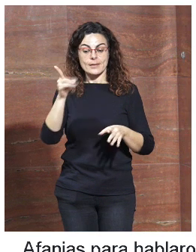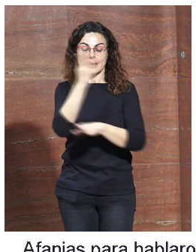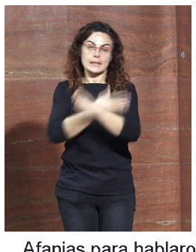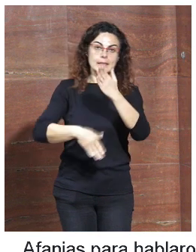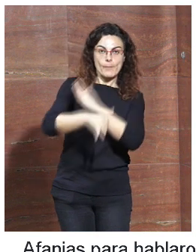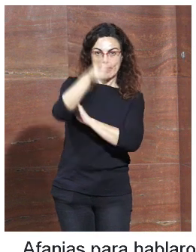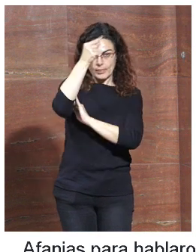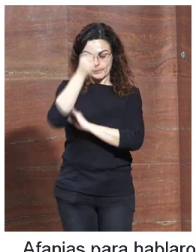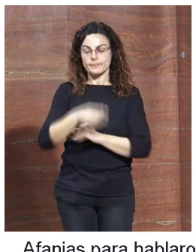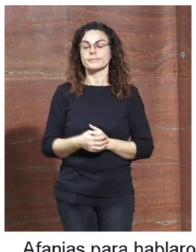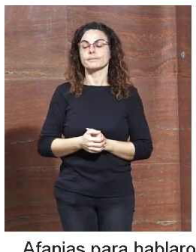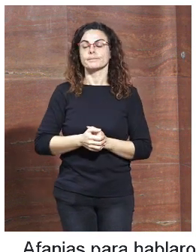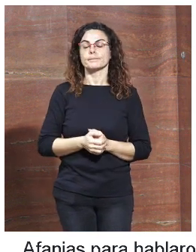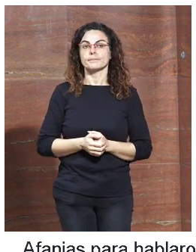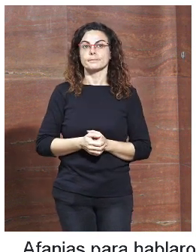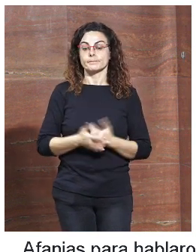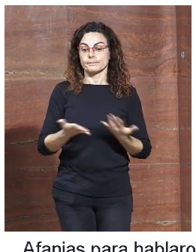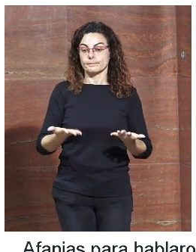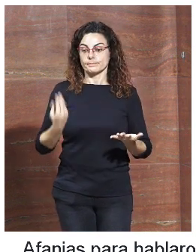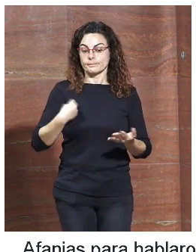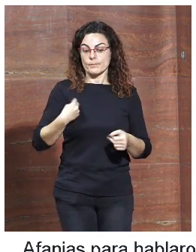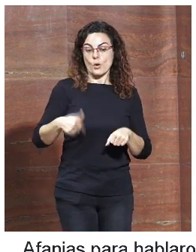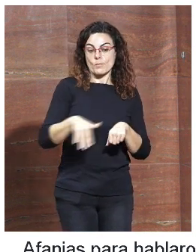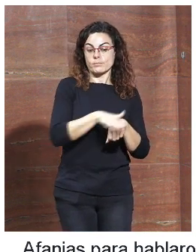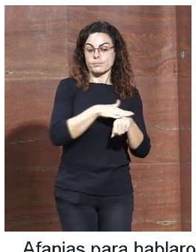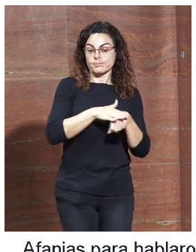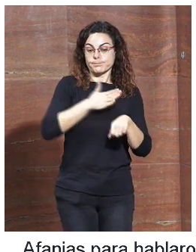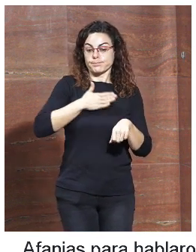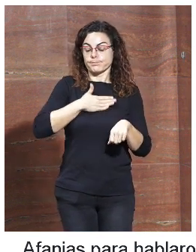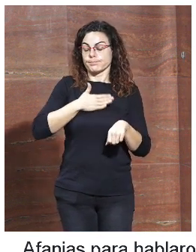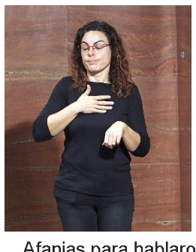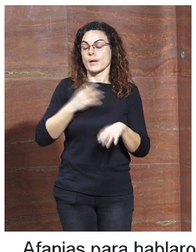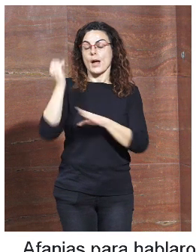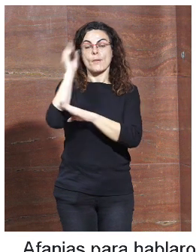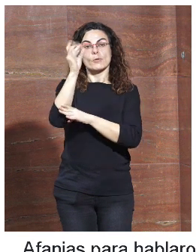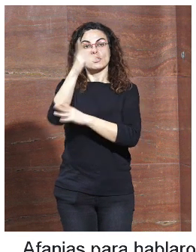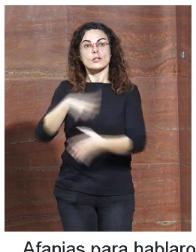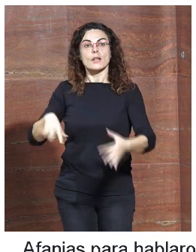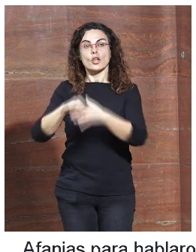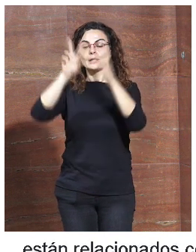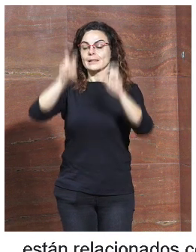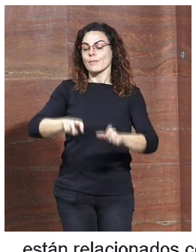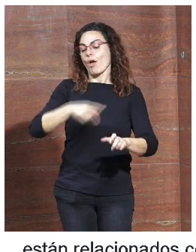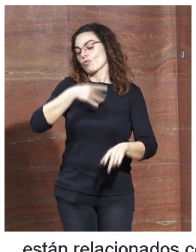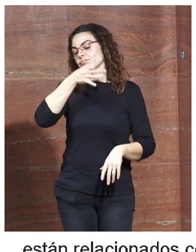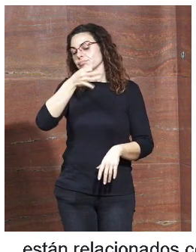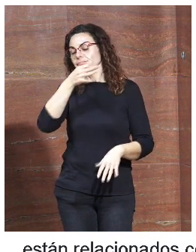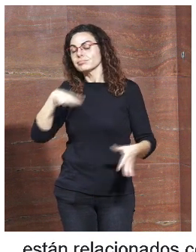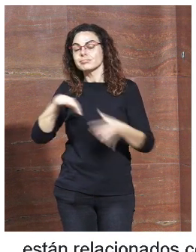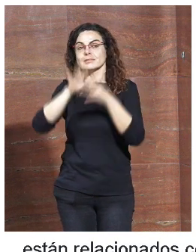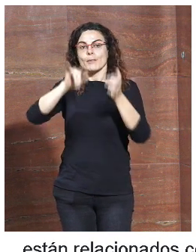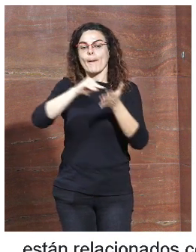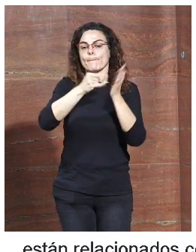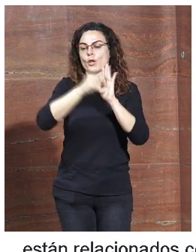discapacidad intelectual. Por lo que en el marco de esta exposición voy a hacer referencia a los proyectos que os